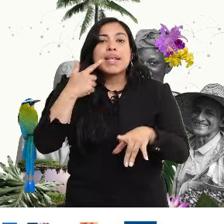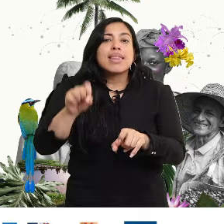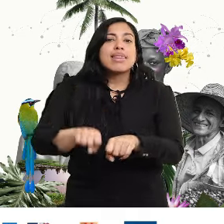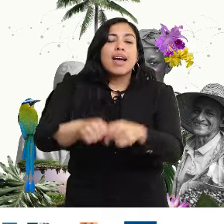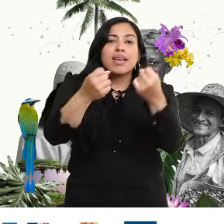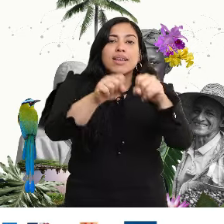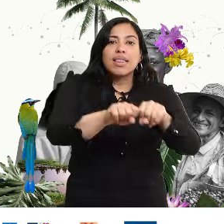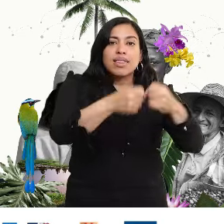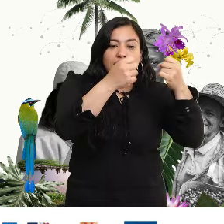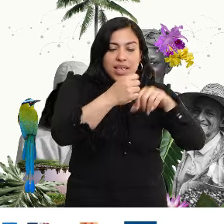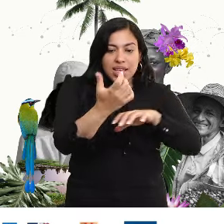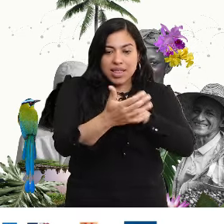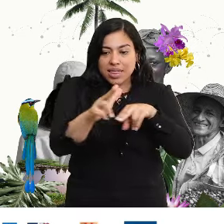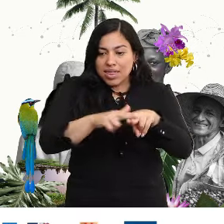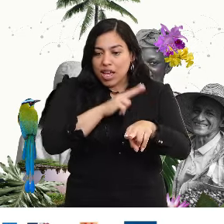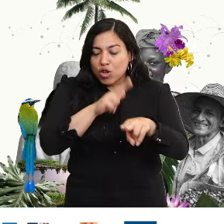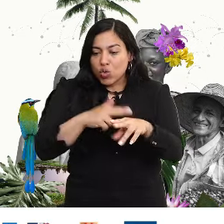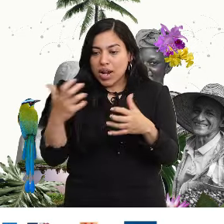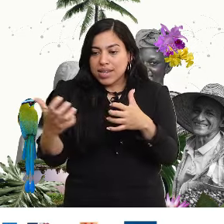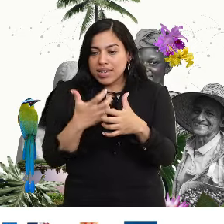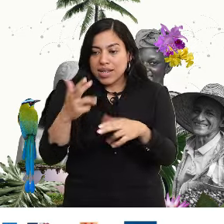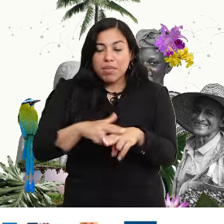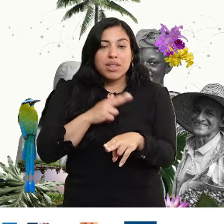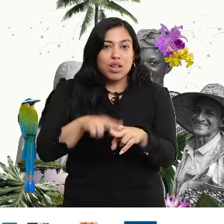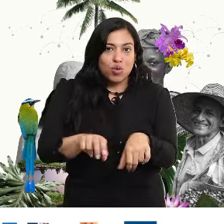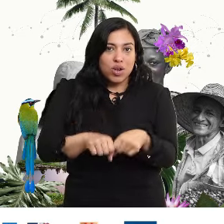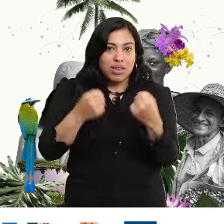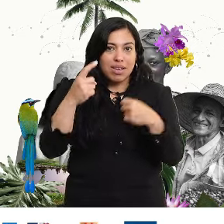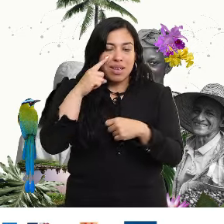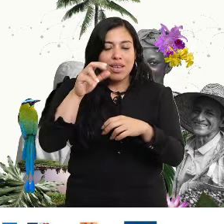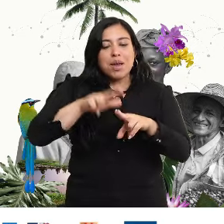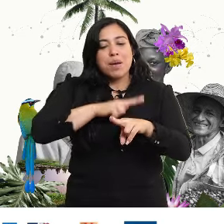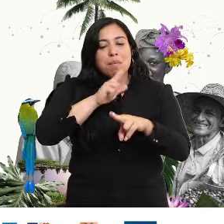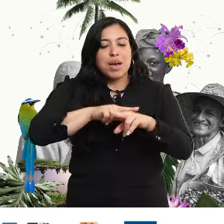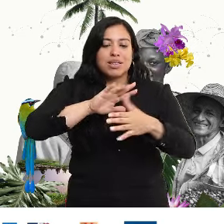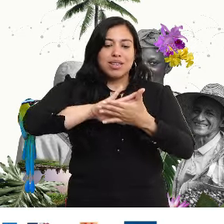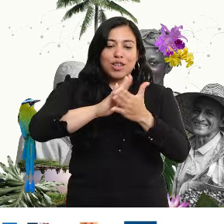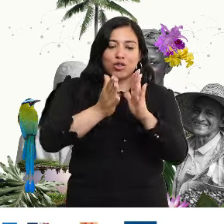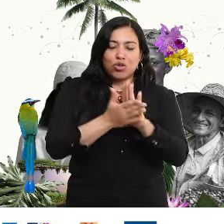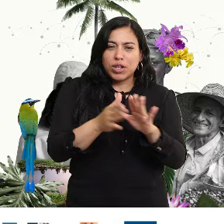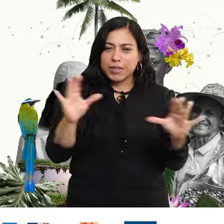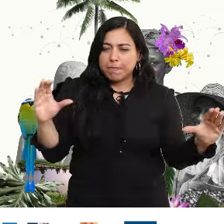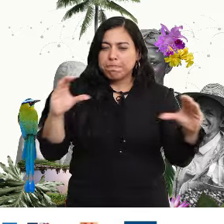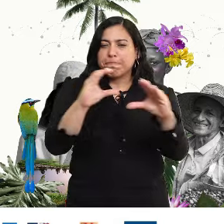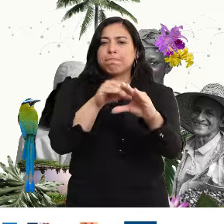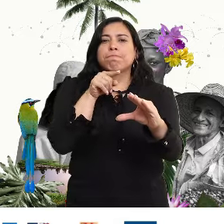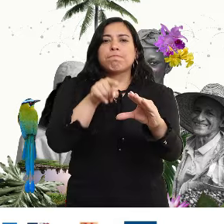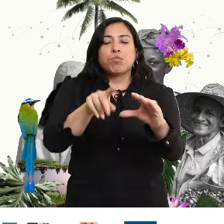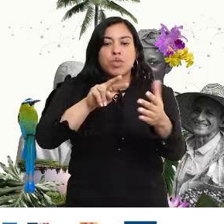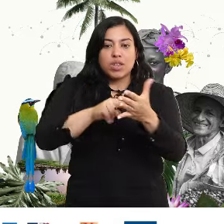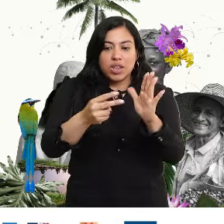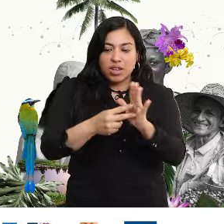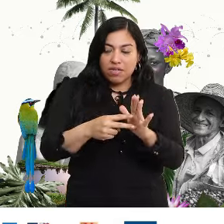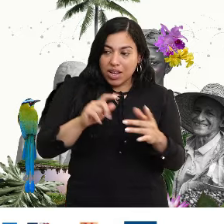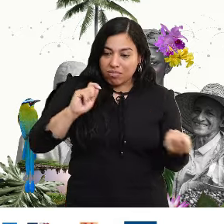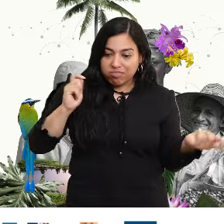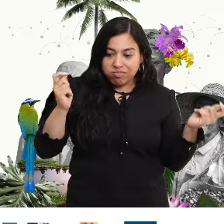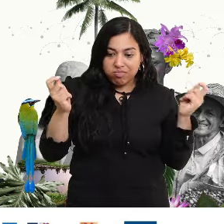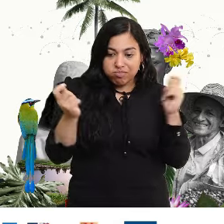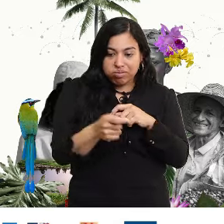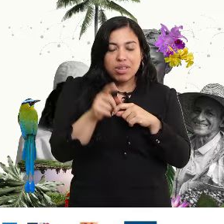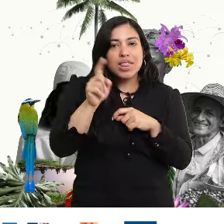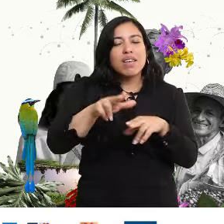también los sistemas naturales. Entonces ahí esa paz con la naturaleza pone en el centro que la transición debe ver a